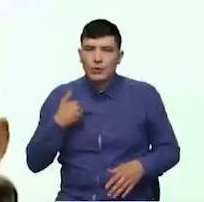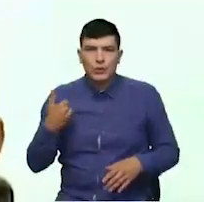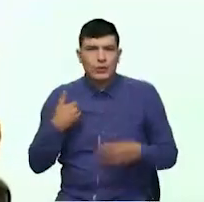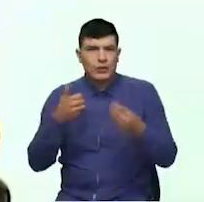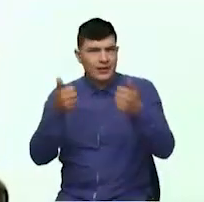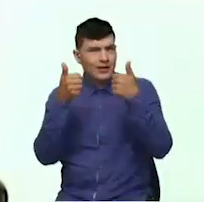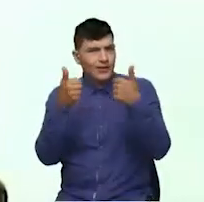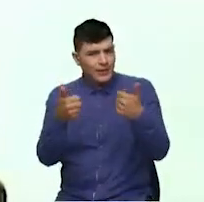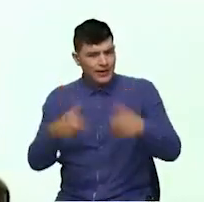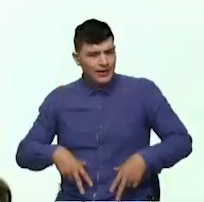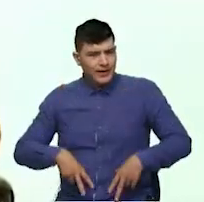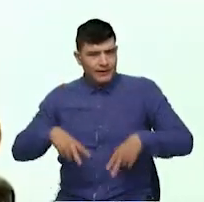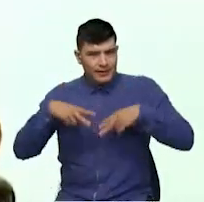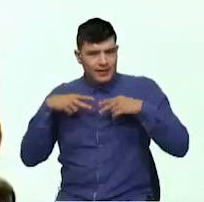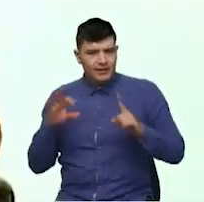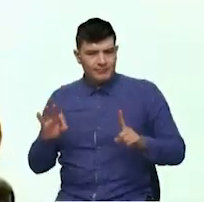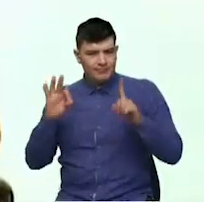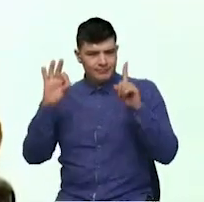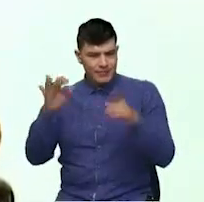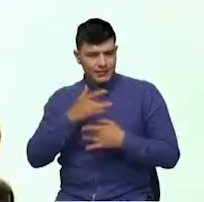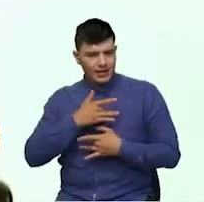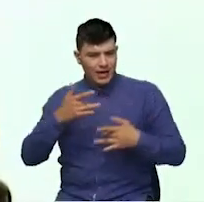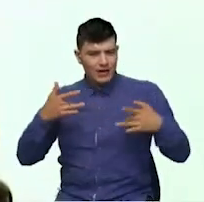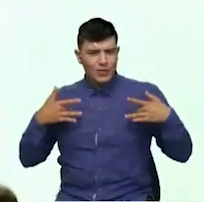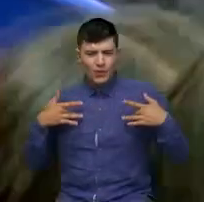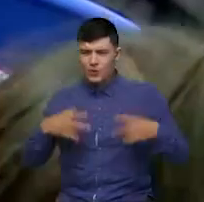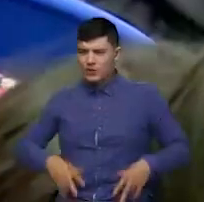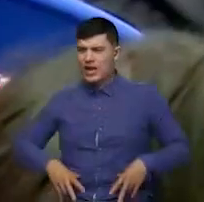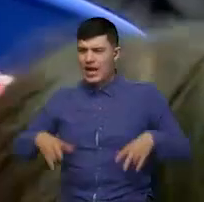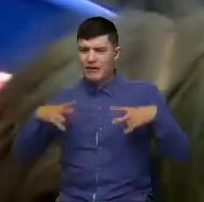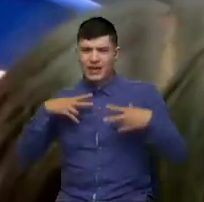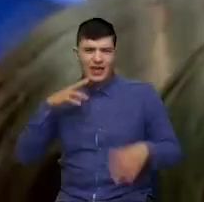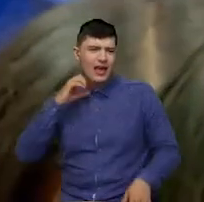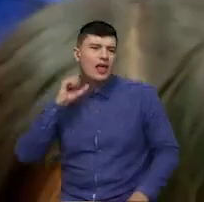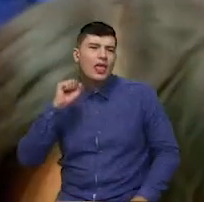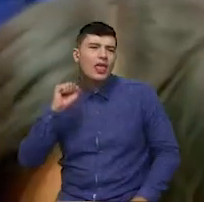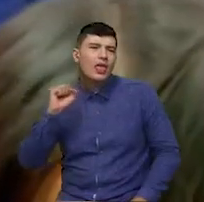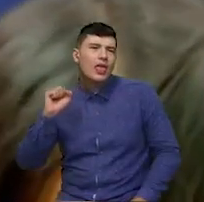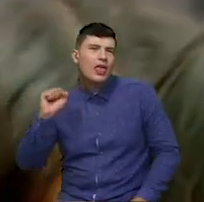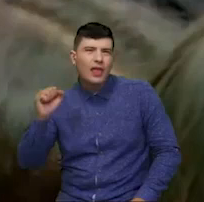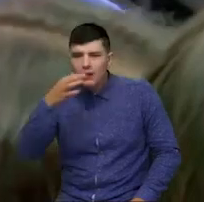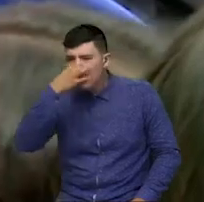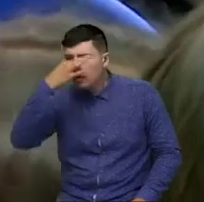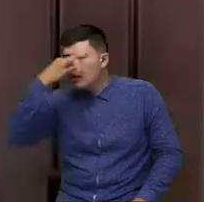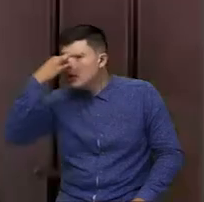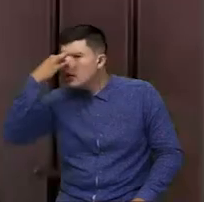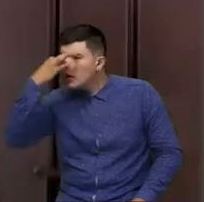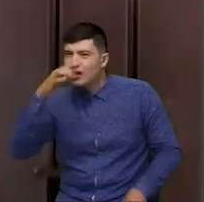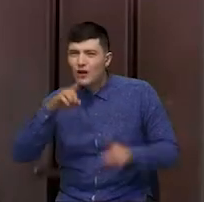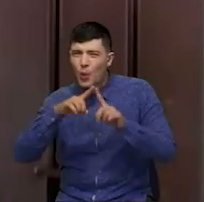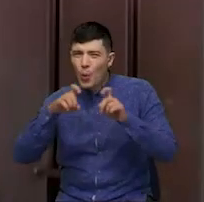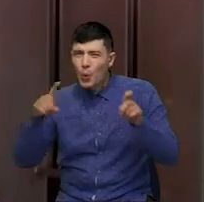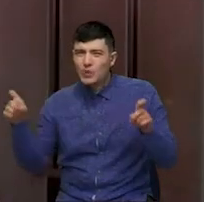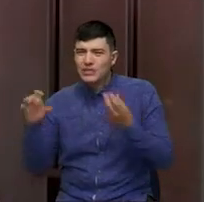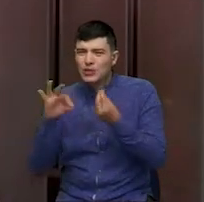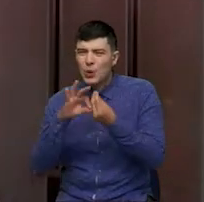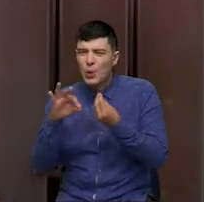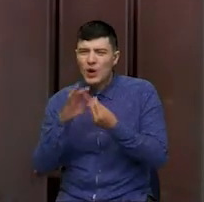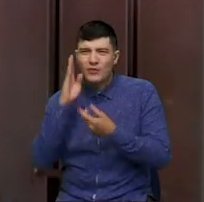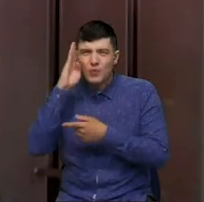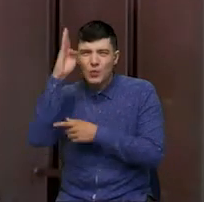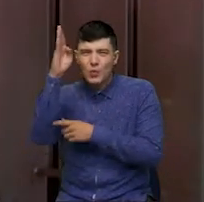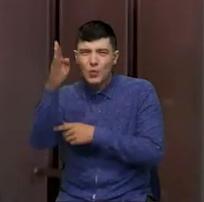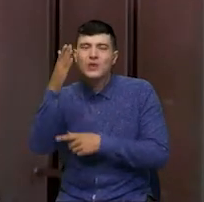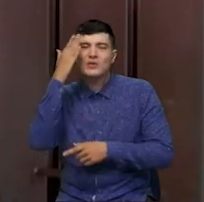vida, a esa vida sin vicios, sin cuestiones que lo llevan a un futuro pues que lógicamente sabemos